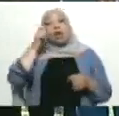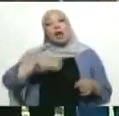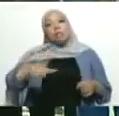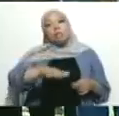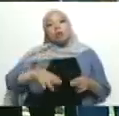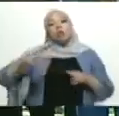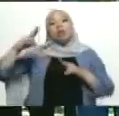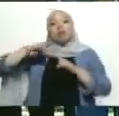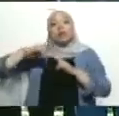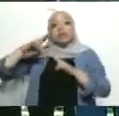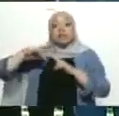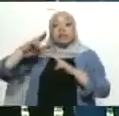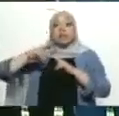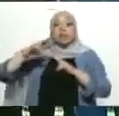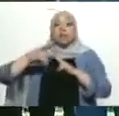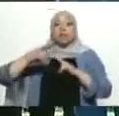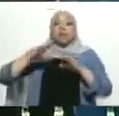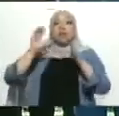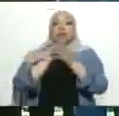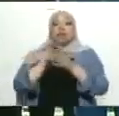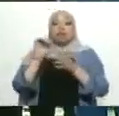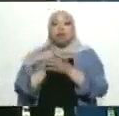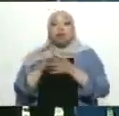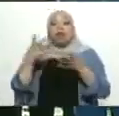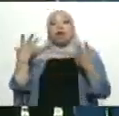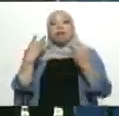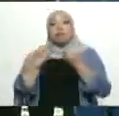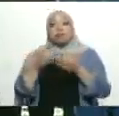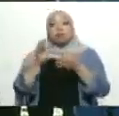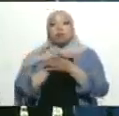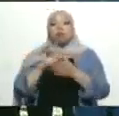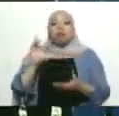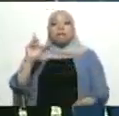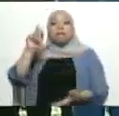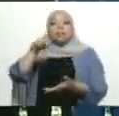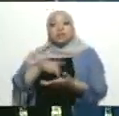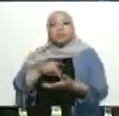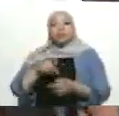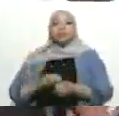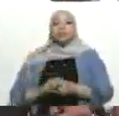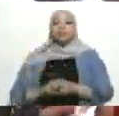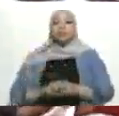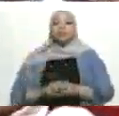Táchira. A ustedes, compañeros y compañeras, aquí presentes.